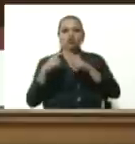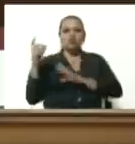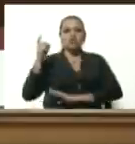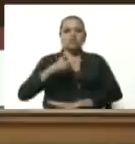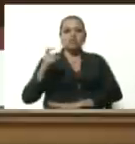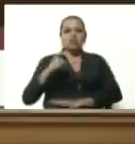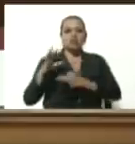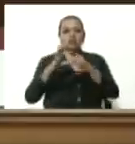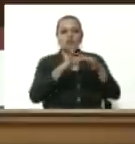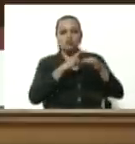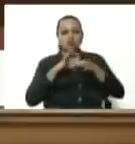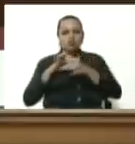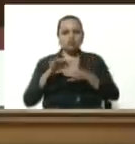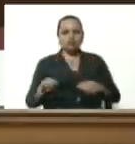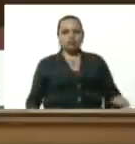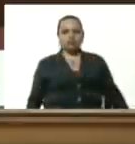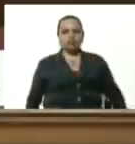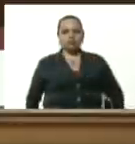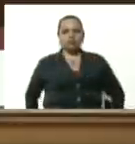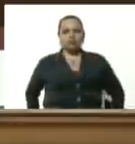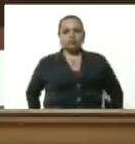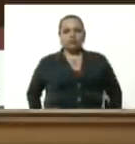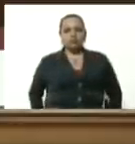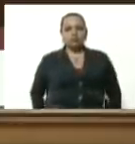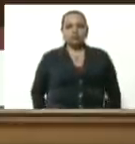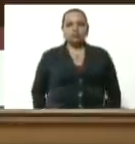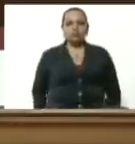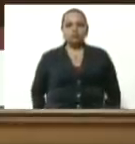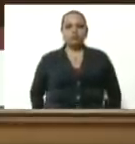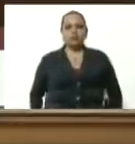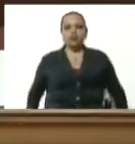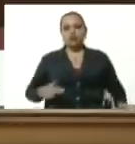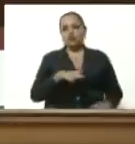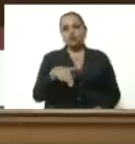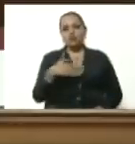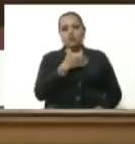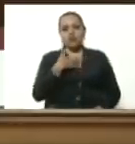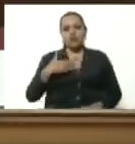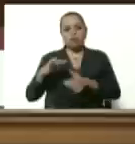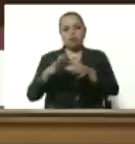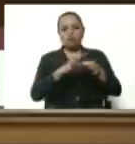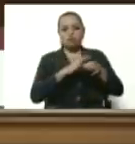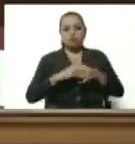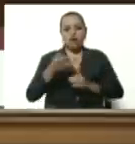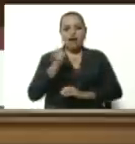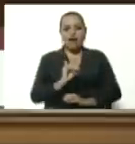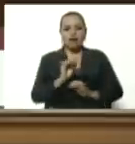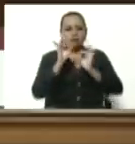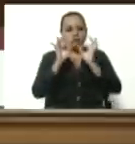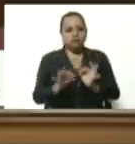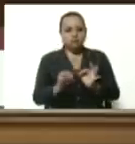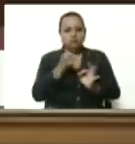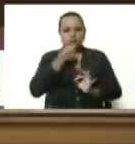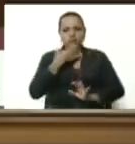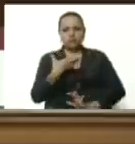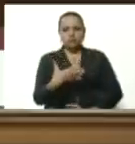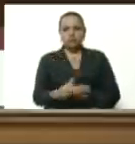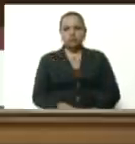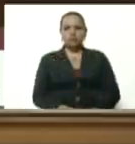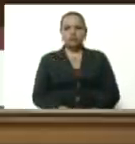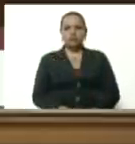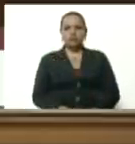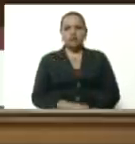de la unión? Lo que queremos es que esa unión sea efectiva y